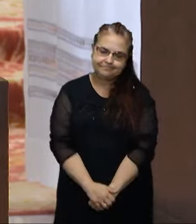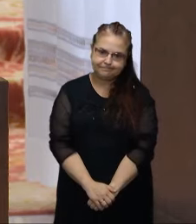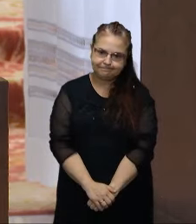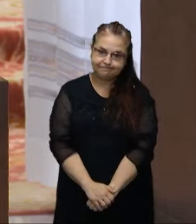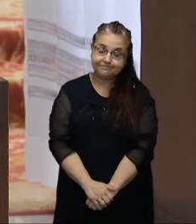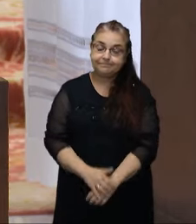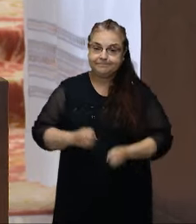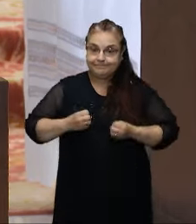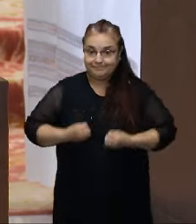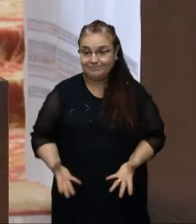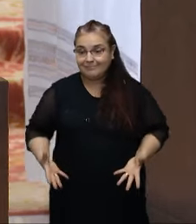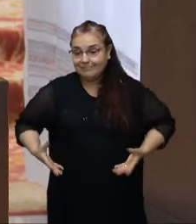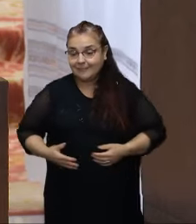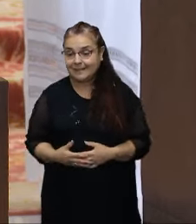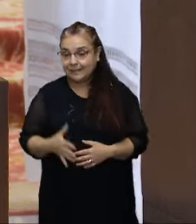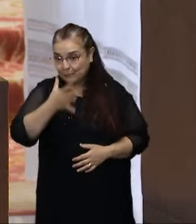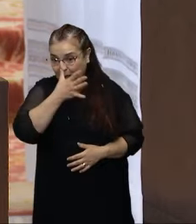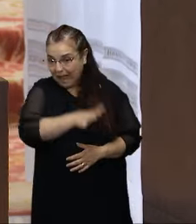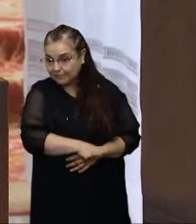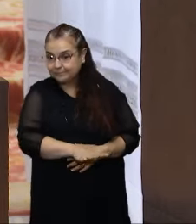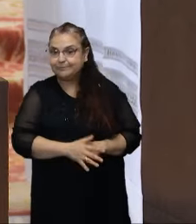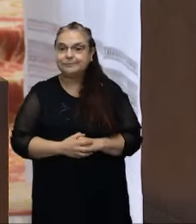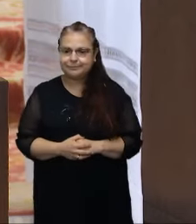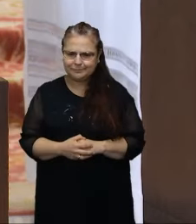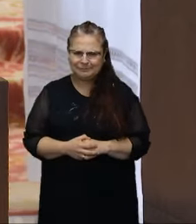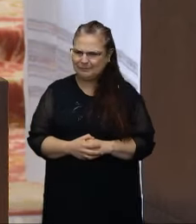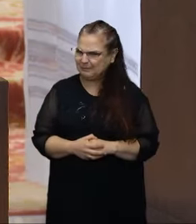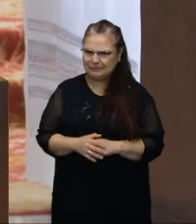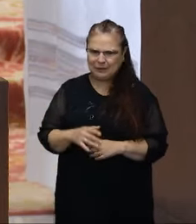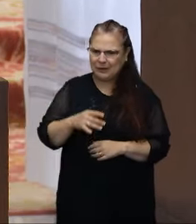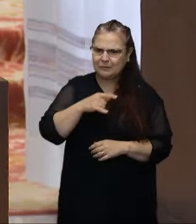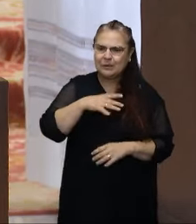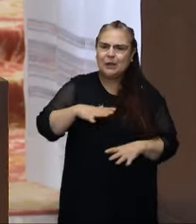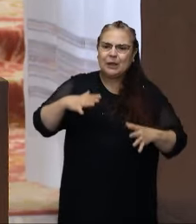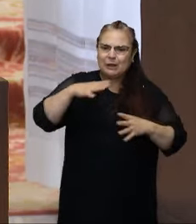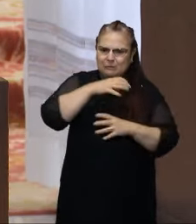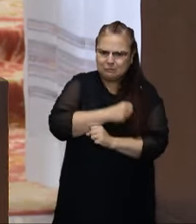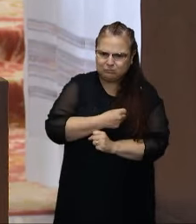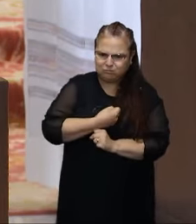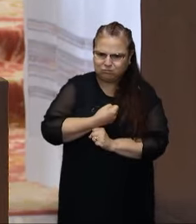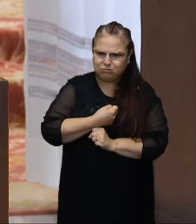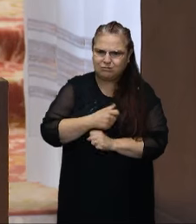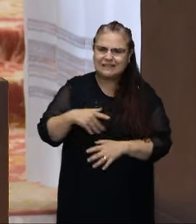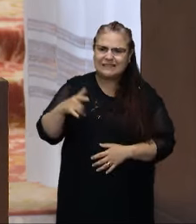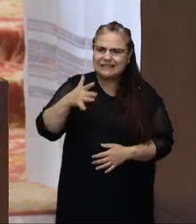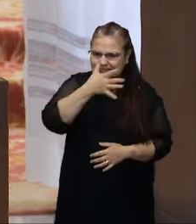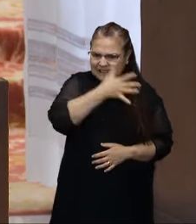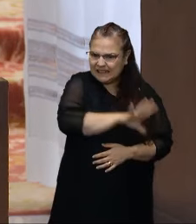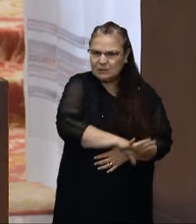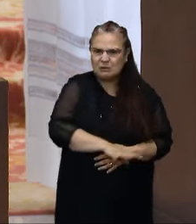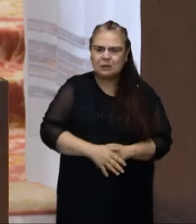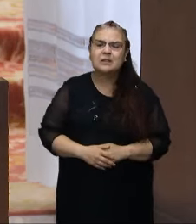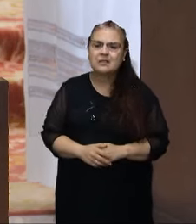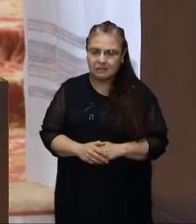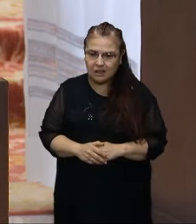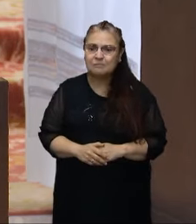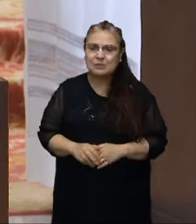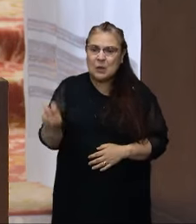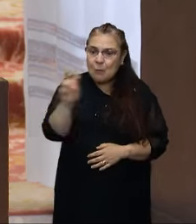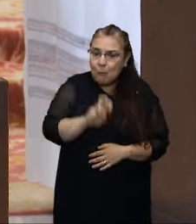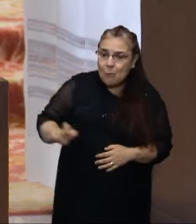Pues bien, esta queja amarga que denuncia la actitud de quienes